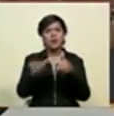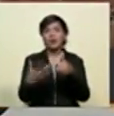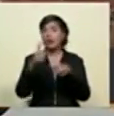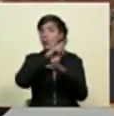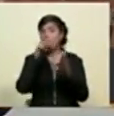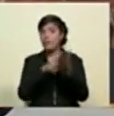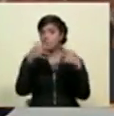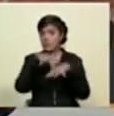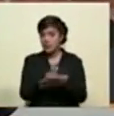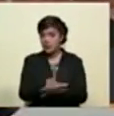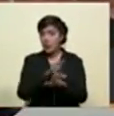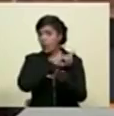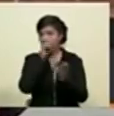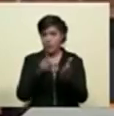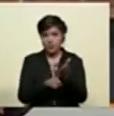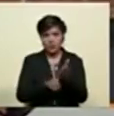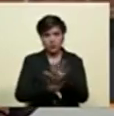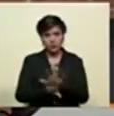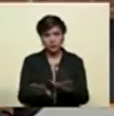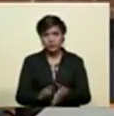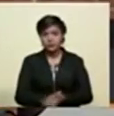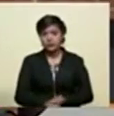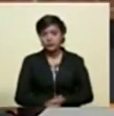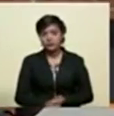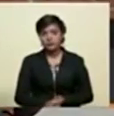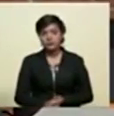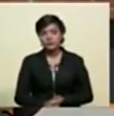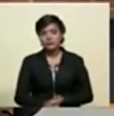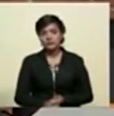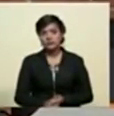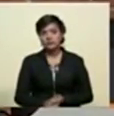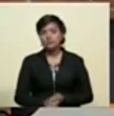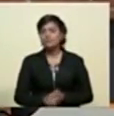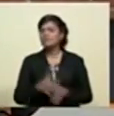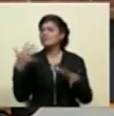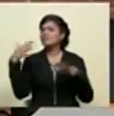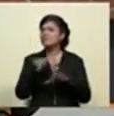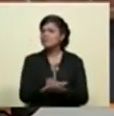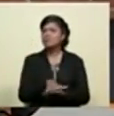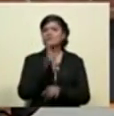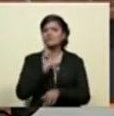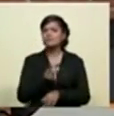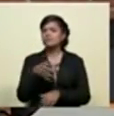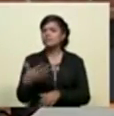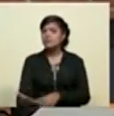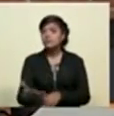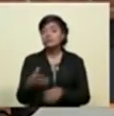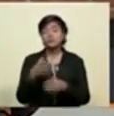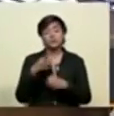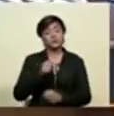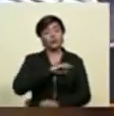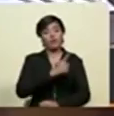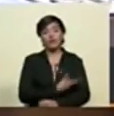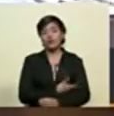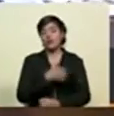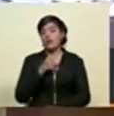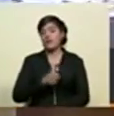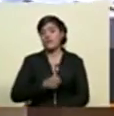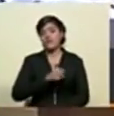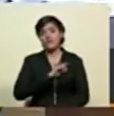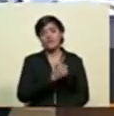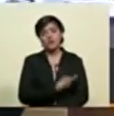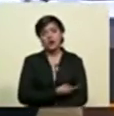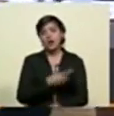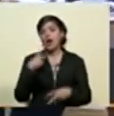integrado, integrado. Y esa integración debe dar origen a una fortaleza orgánica,